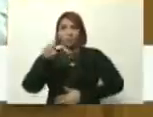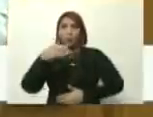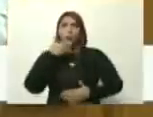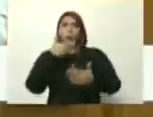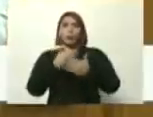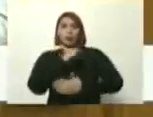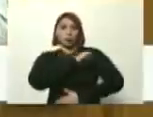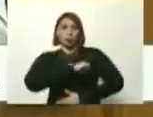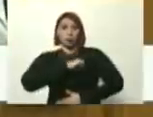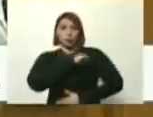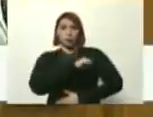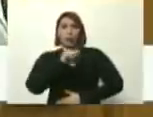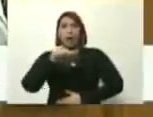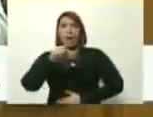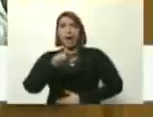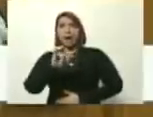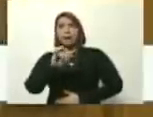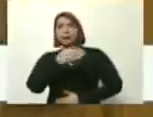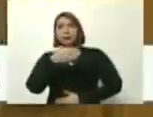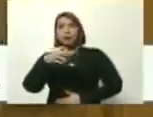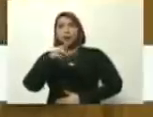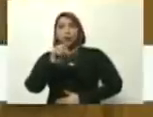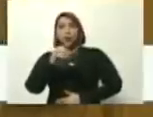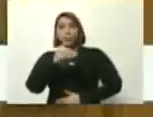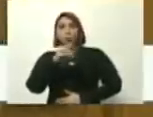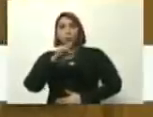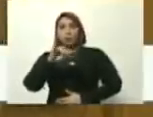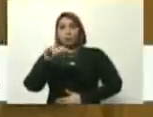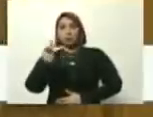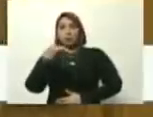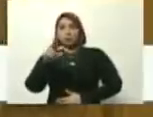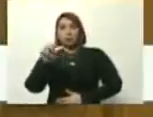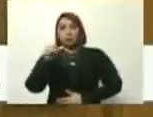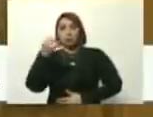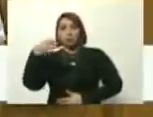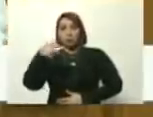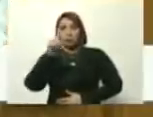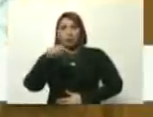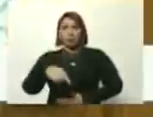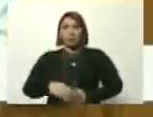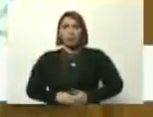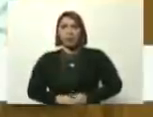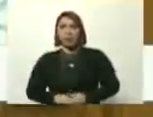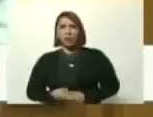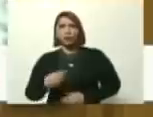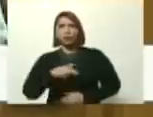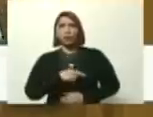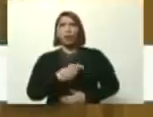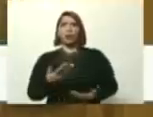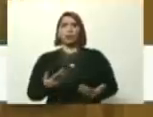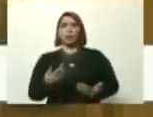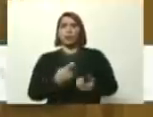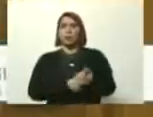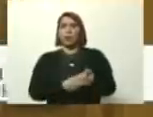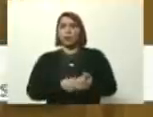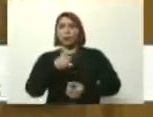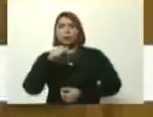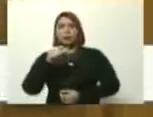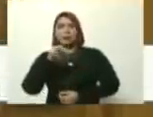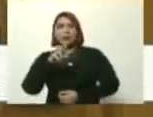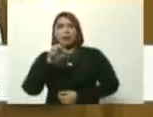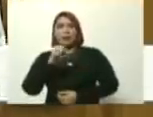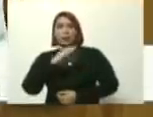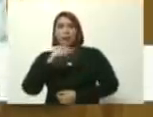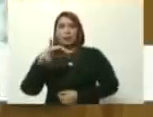Alís Rodríguez Araque y con nuestro hermano Tarek El Aissami al frente de la misma, la recuperación de la industria